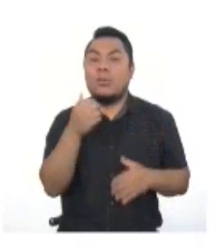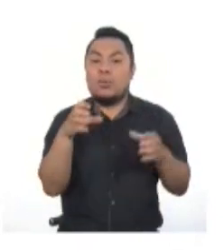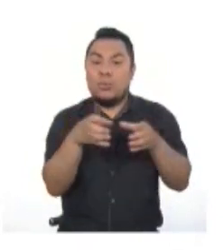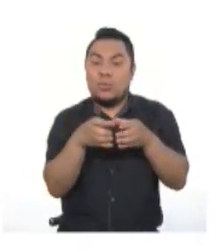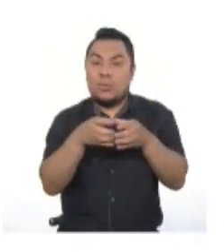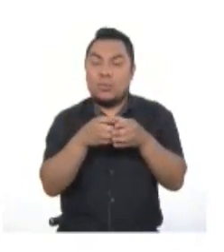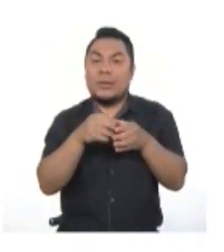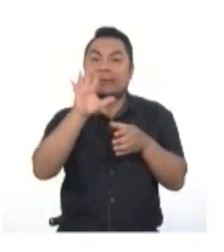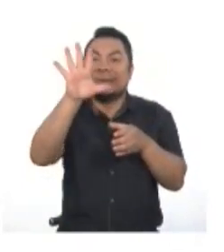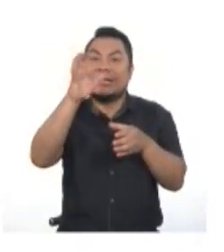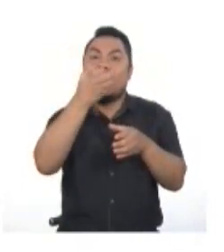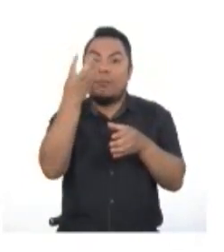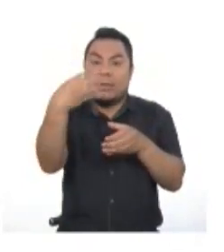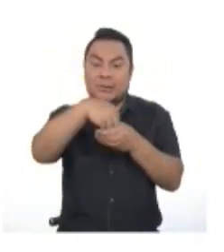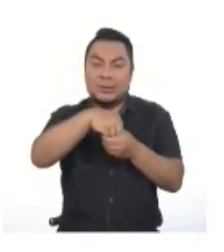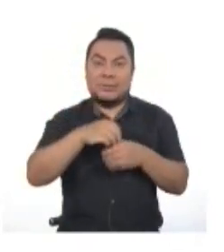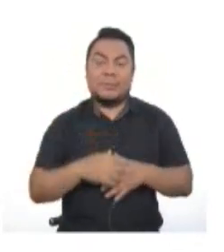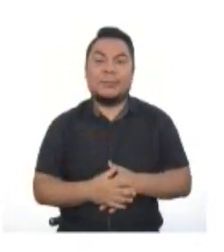Cinco grupos.